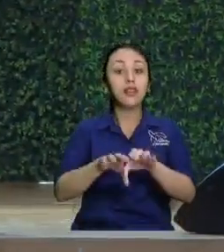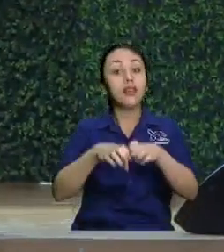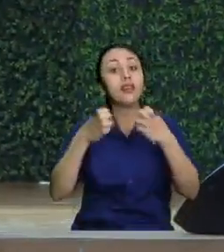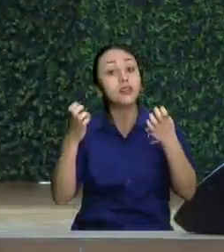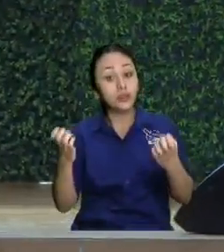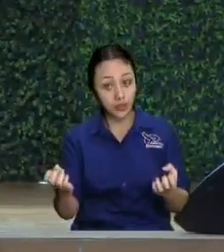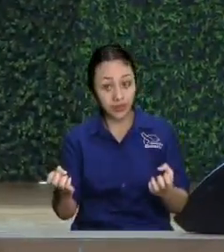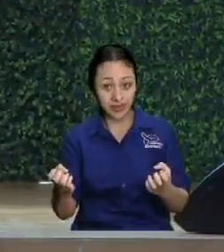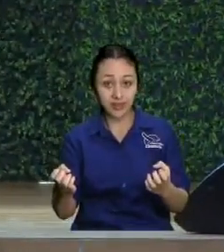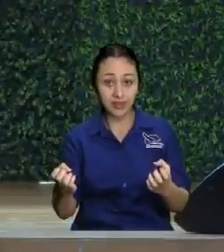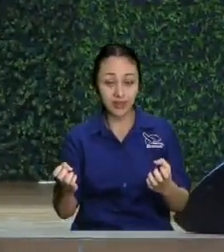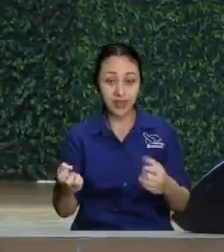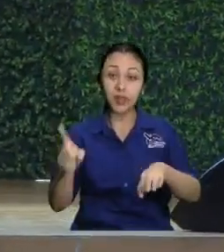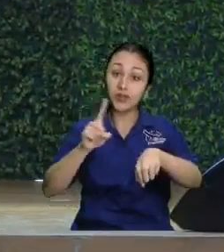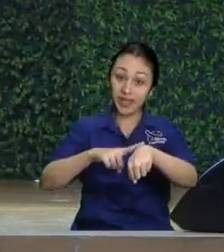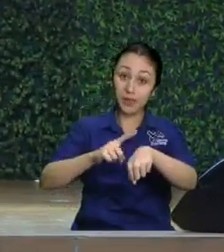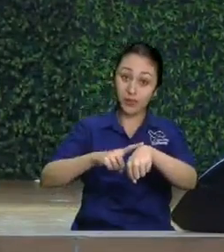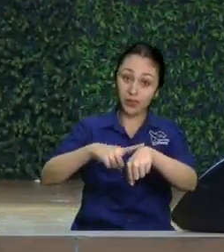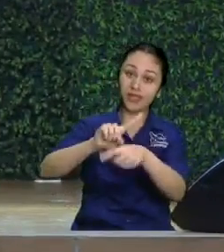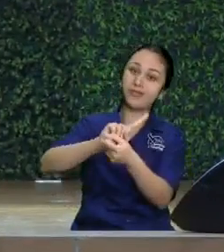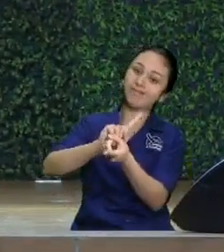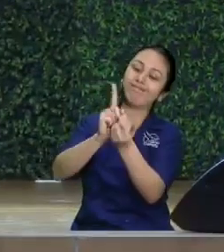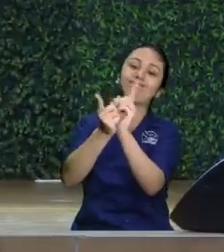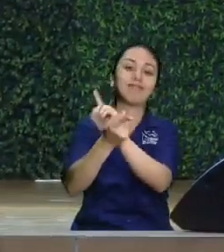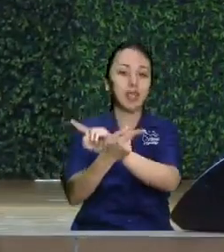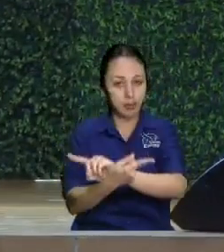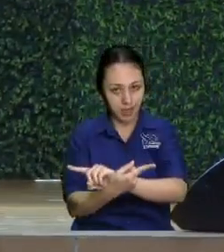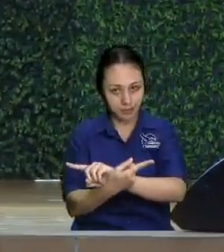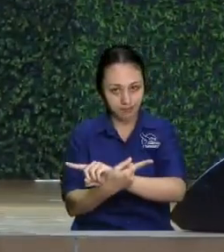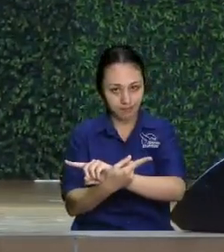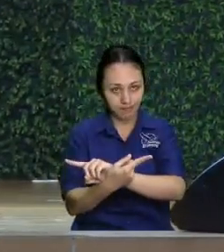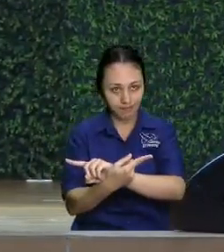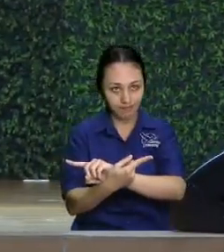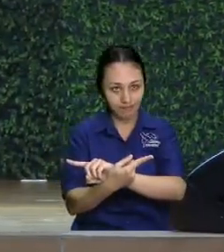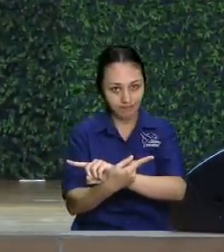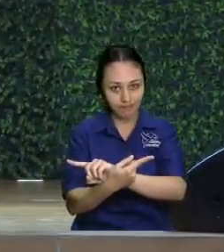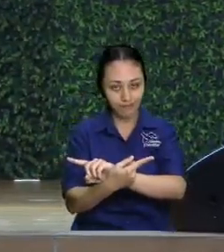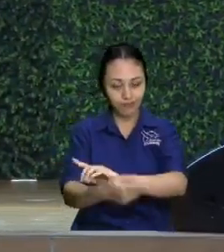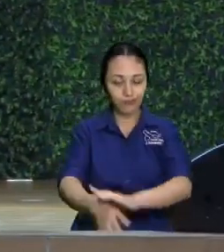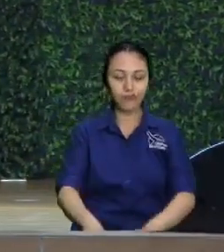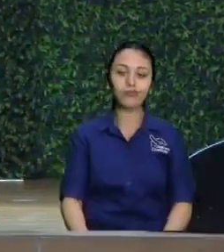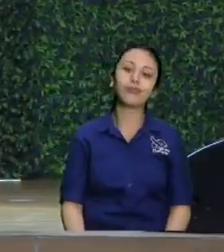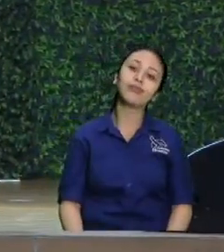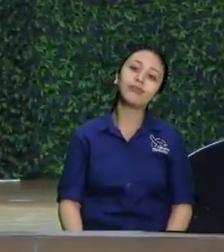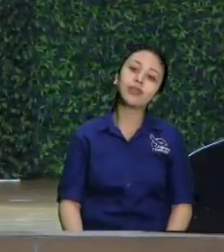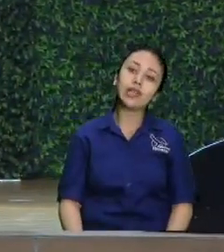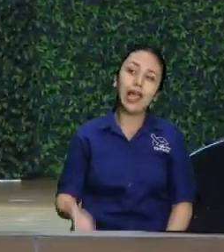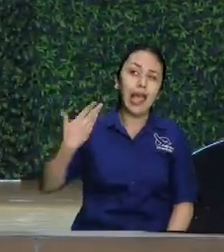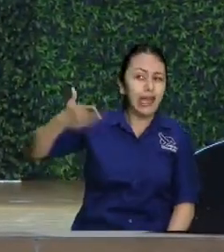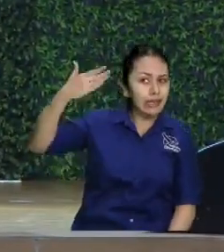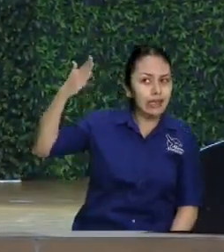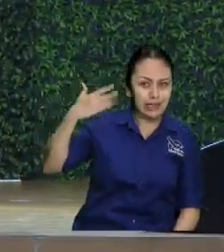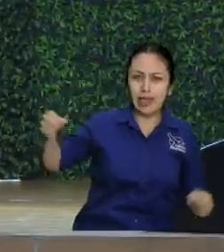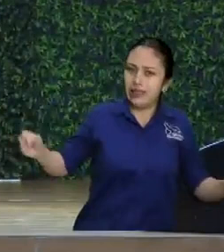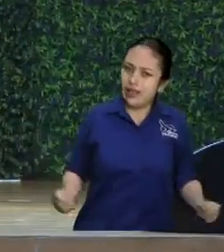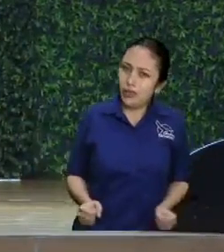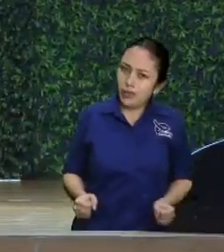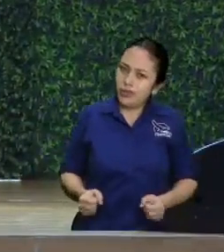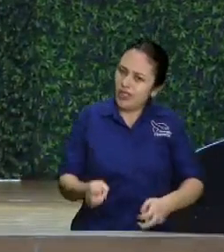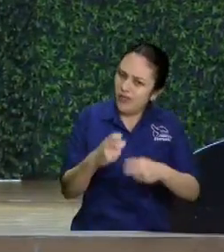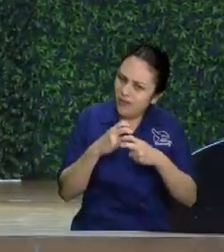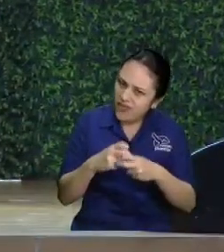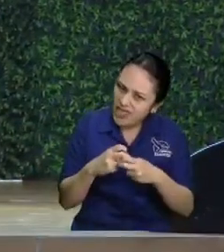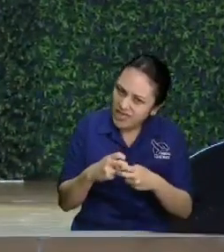Entonces, como el tiempo empezó a cambiar, la ley del péndulo, ¿eh? Si usted quiere, aquí, allá habían exageraciones, ahora tenemos